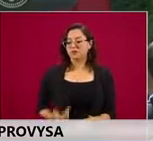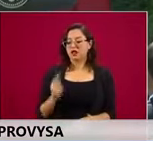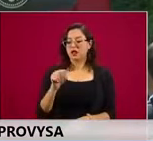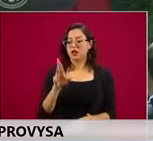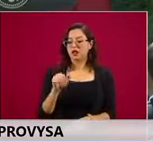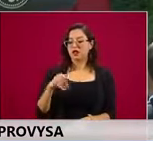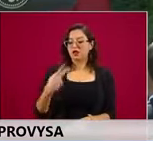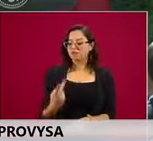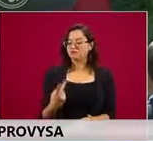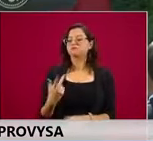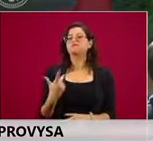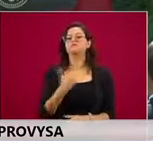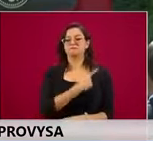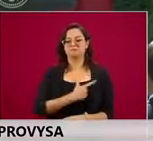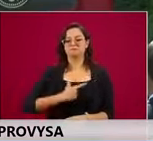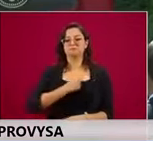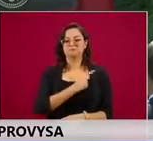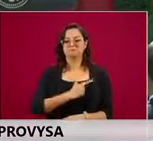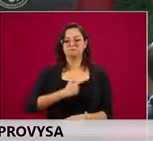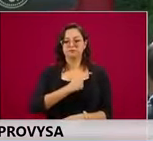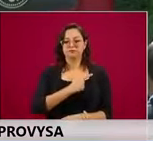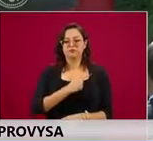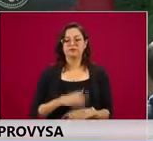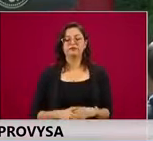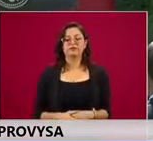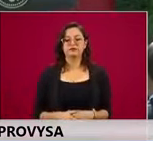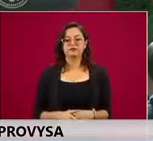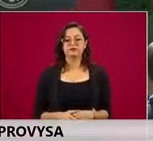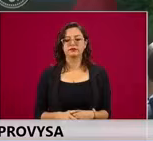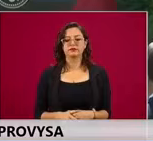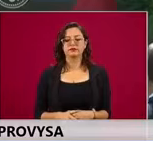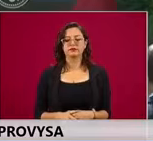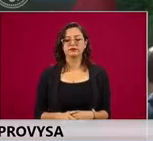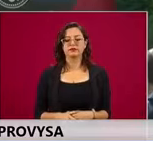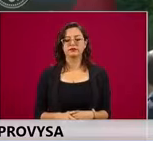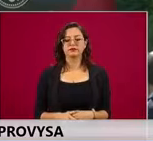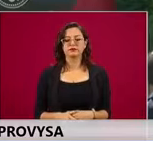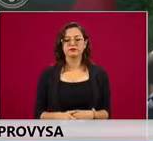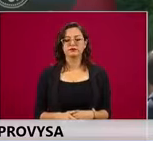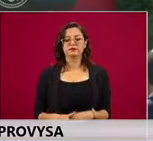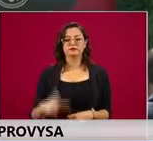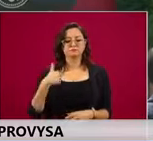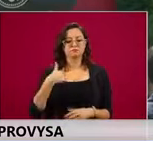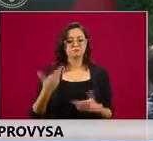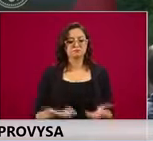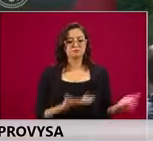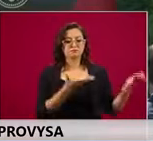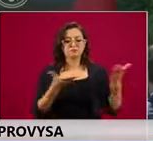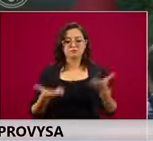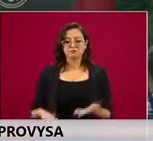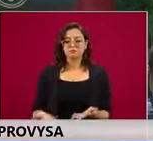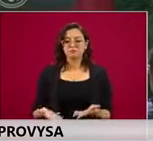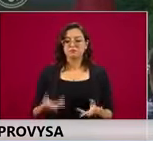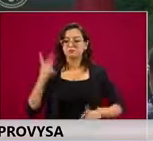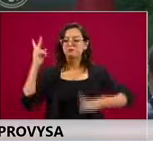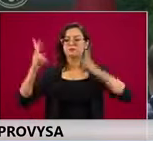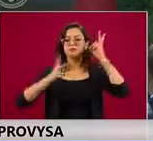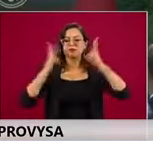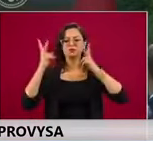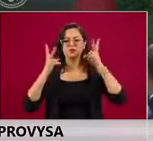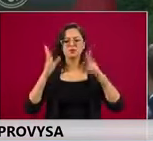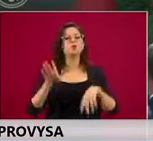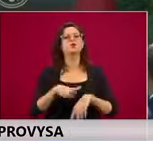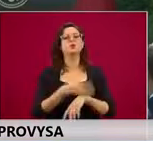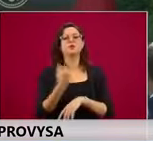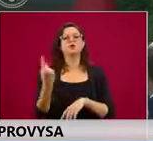mi camioncito hacia el norte, llego a la frontera, digo que soy mexicano y que me